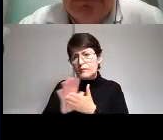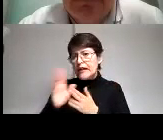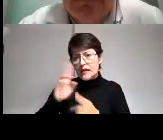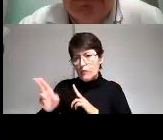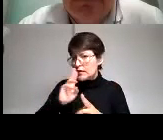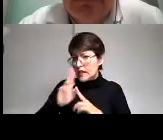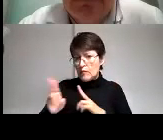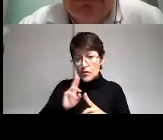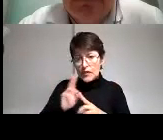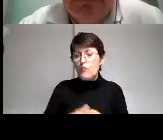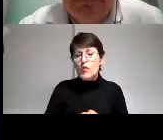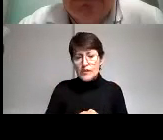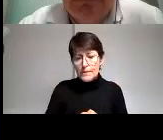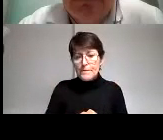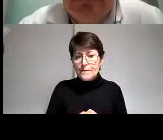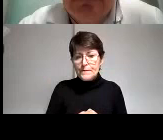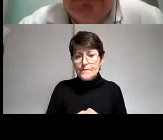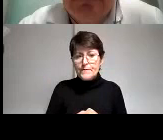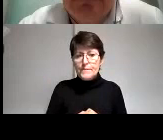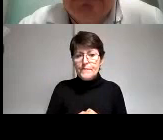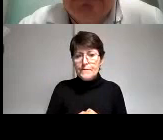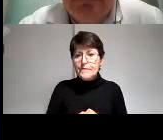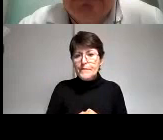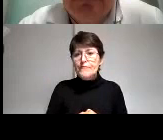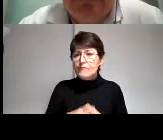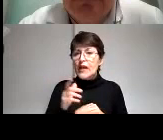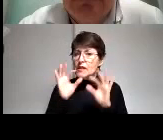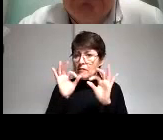preguntas, bueno, pues para que esté de una forma más ordenada.